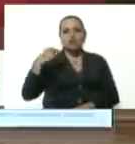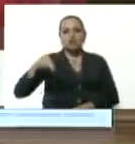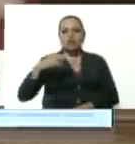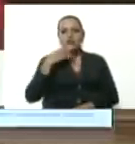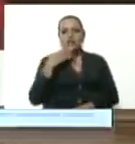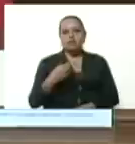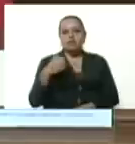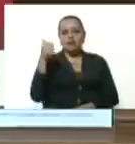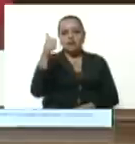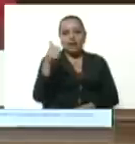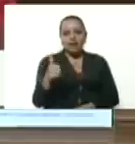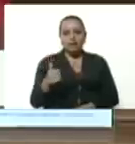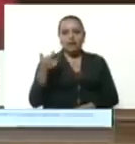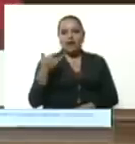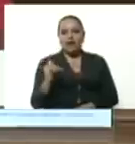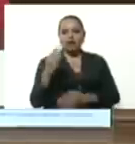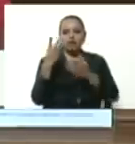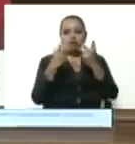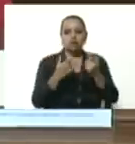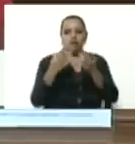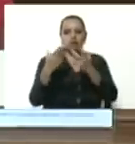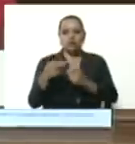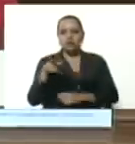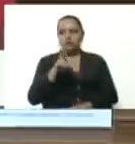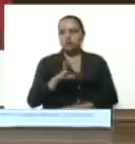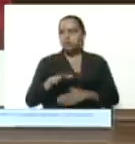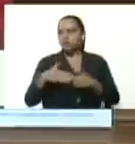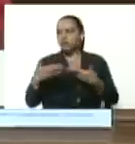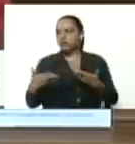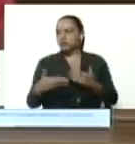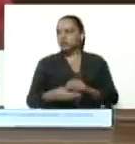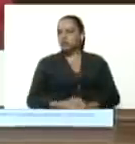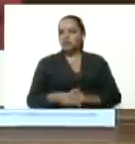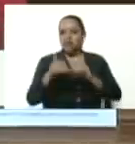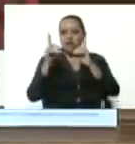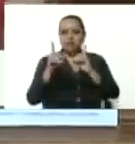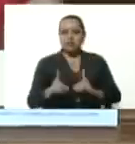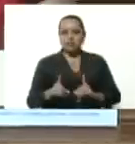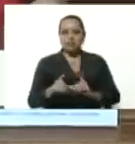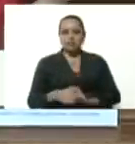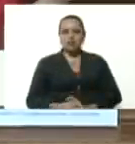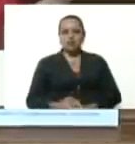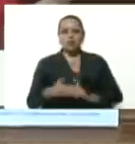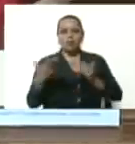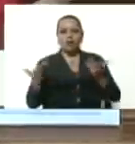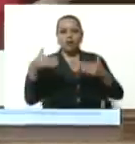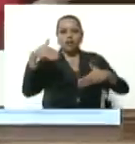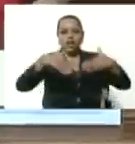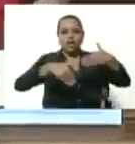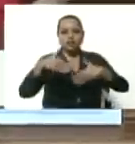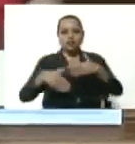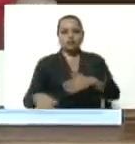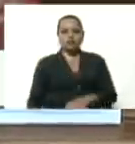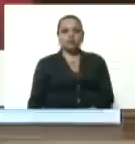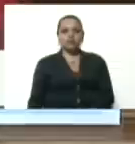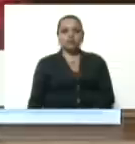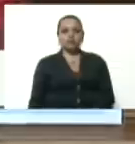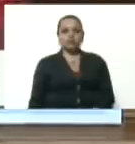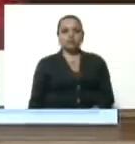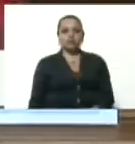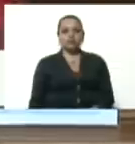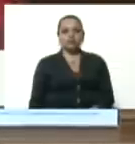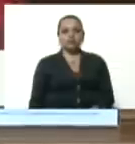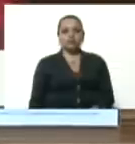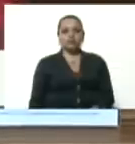mes tiene una estimación. Y eso se usa ¿para qué? Para decidir los cargos de elección popular que se